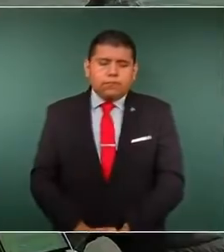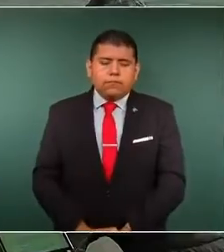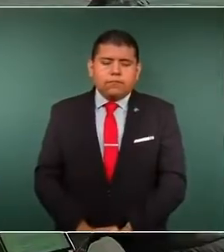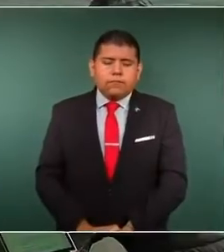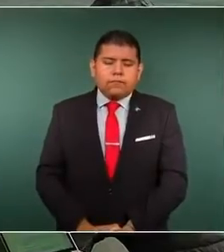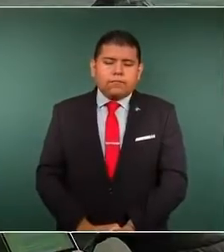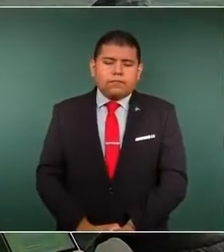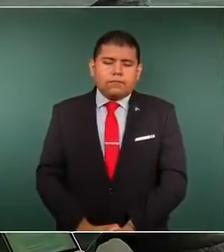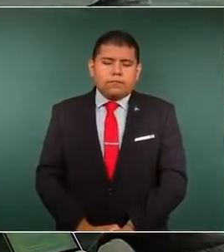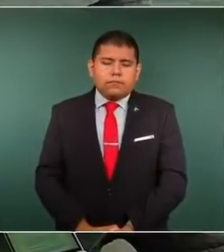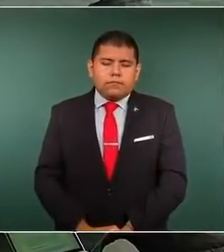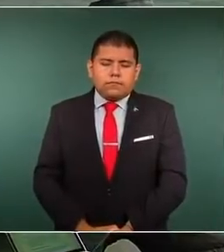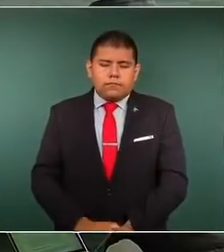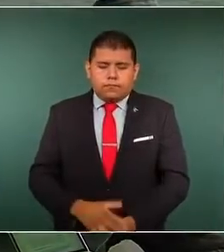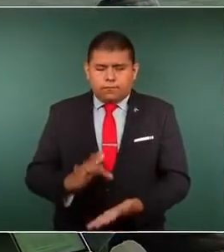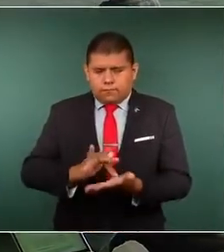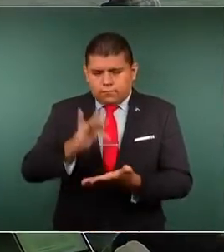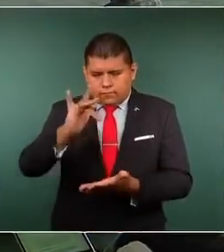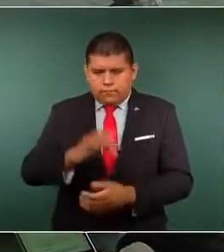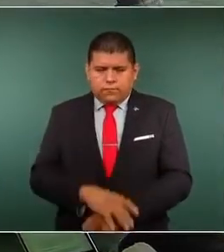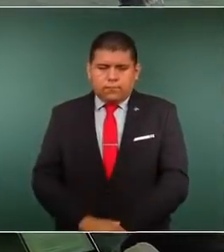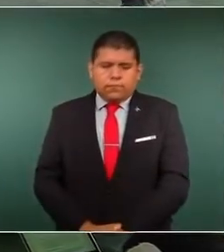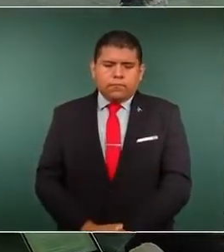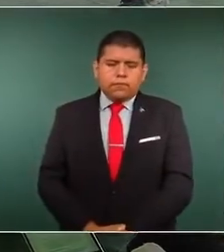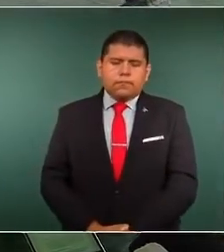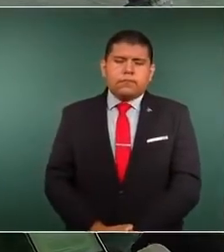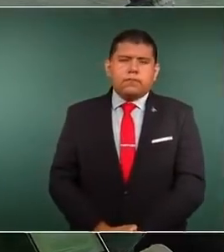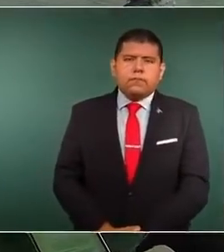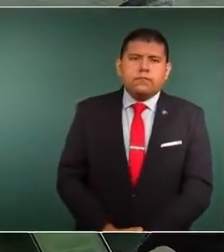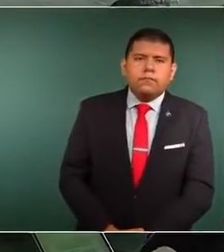muy bien gracias por sí